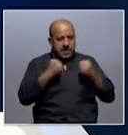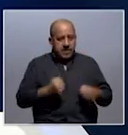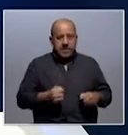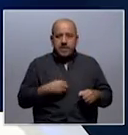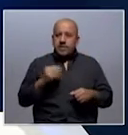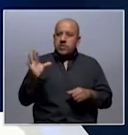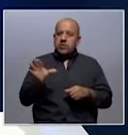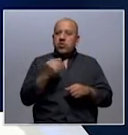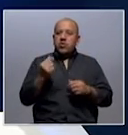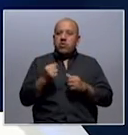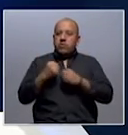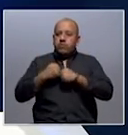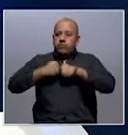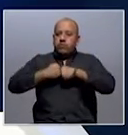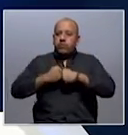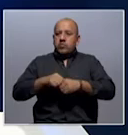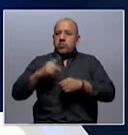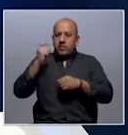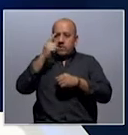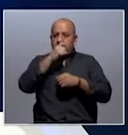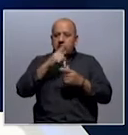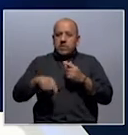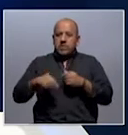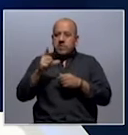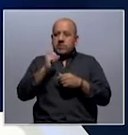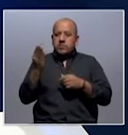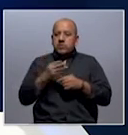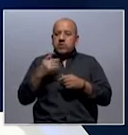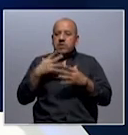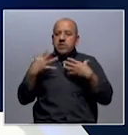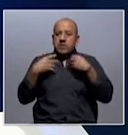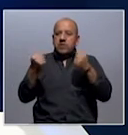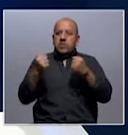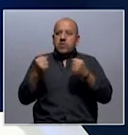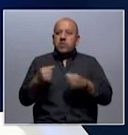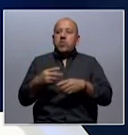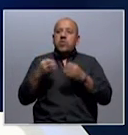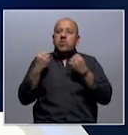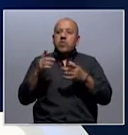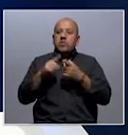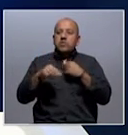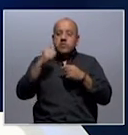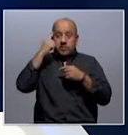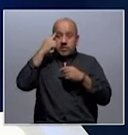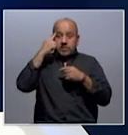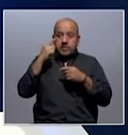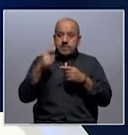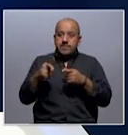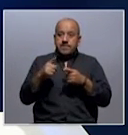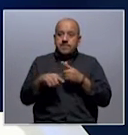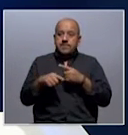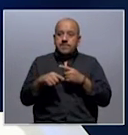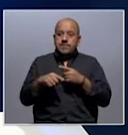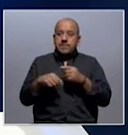obesidad es una dificultad plena para la salud y por eso es que yo te decía al inicio que se considera dentro de la